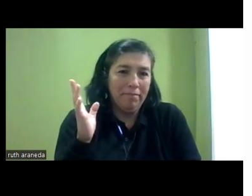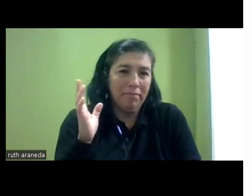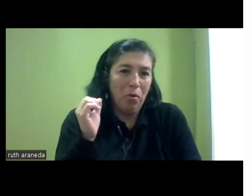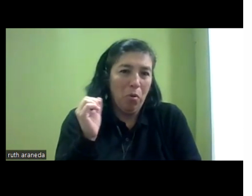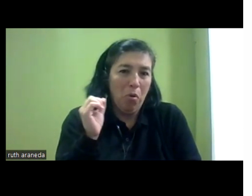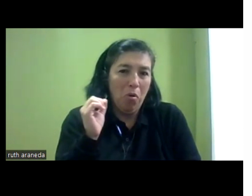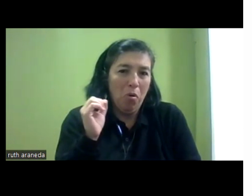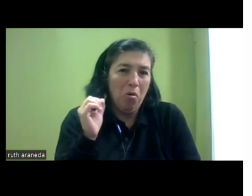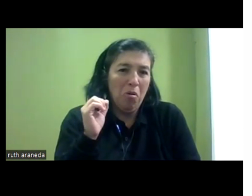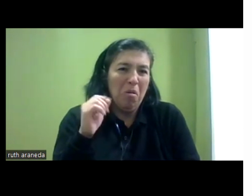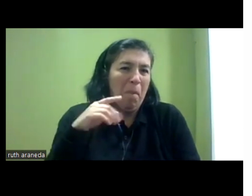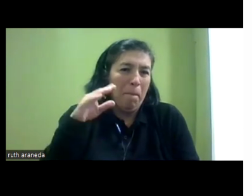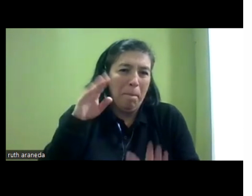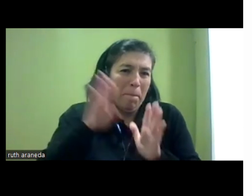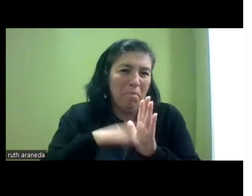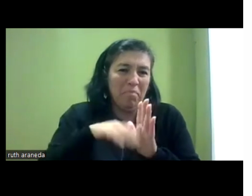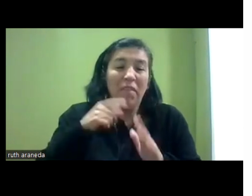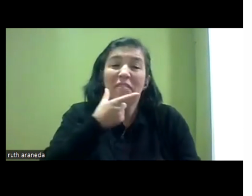de una jornada a pie.